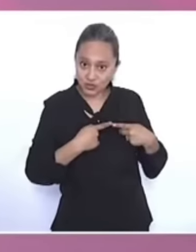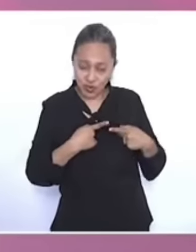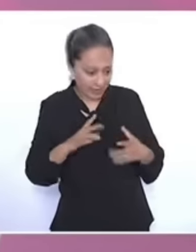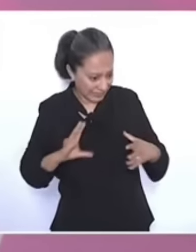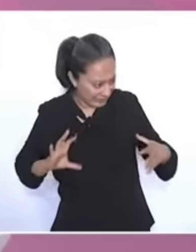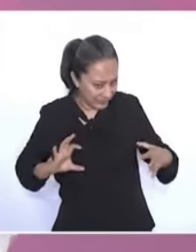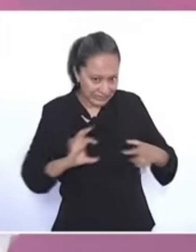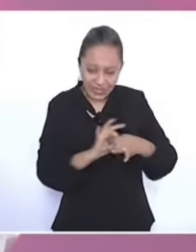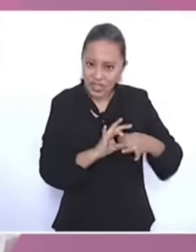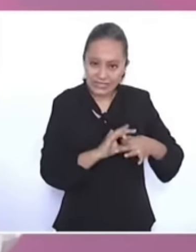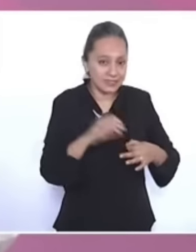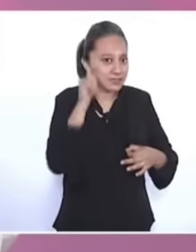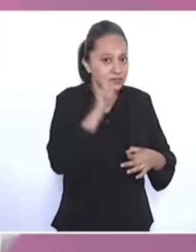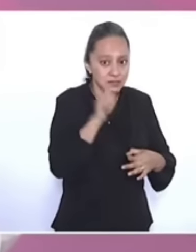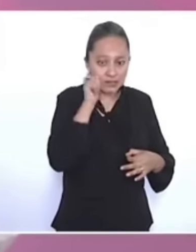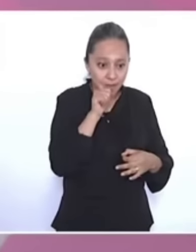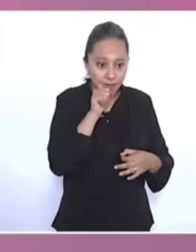gracias.